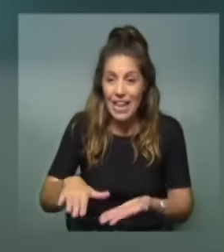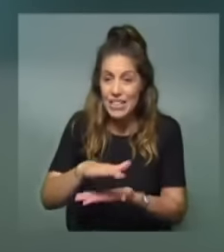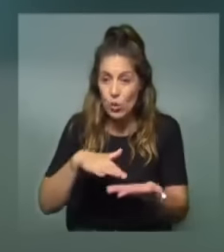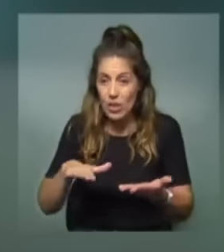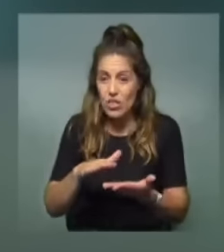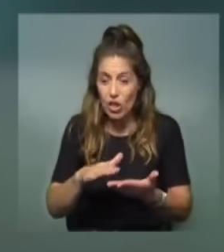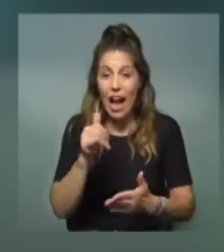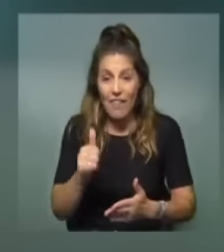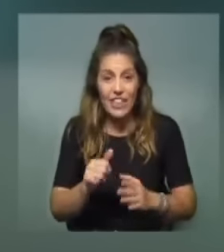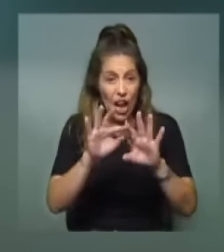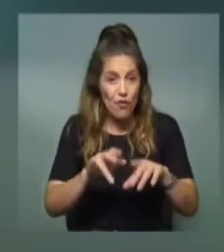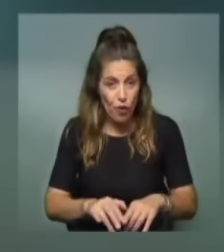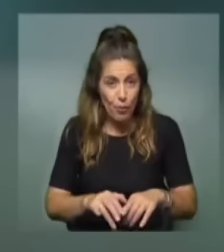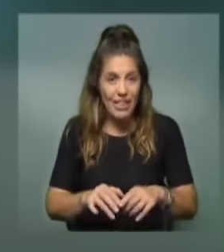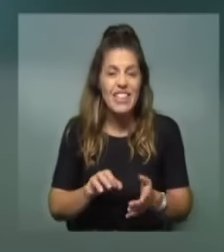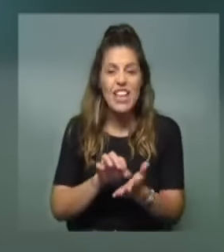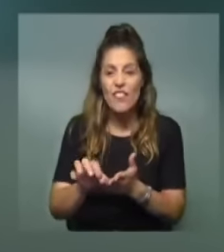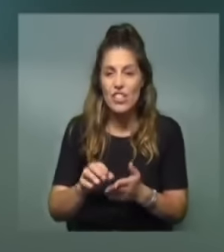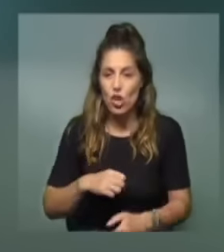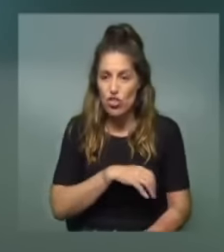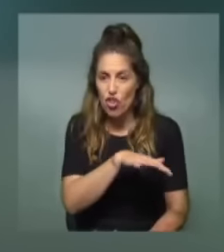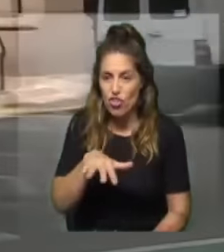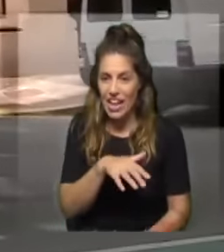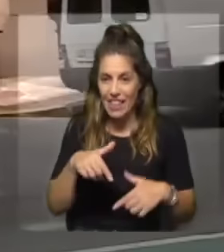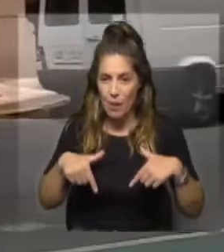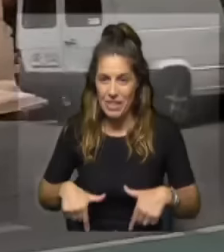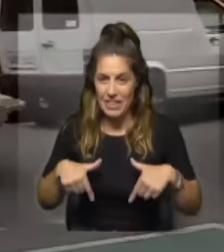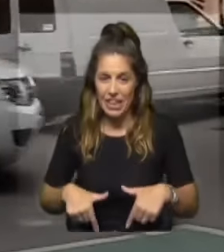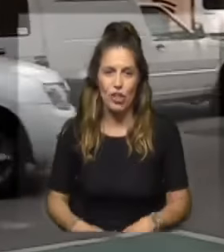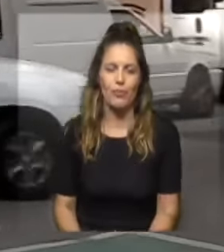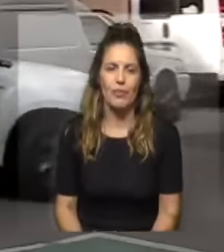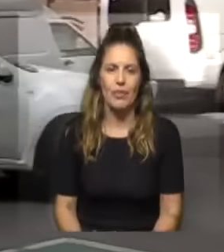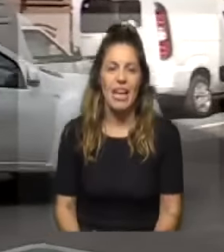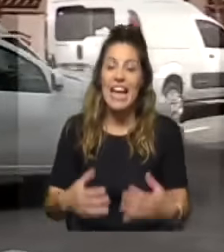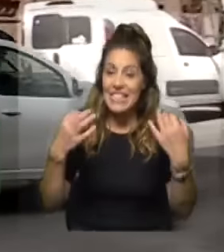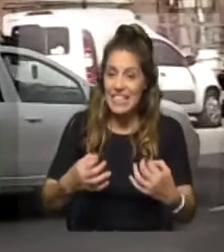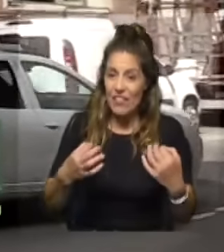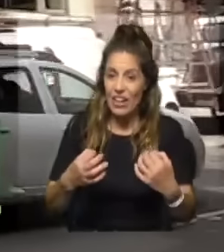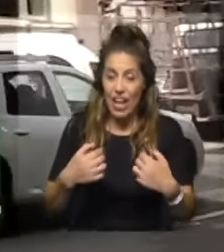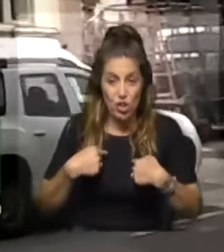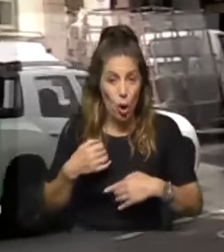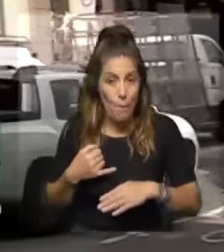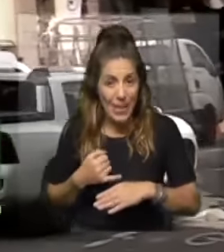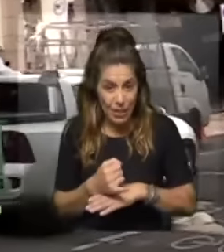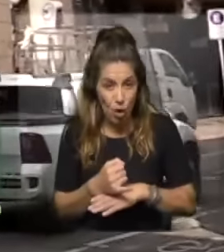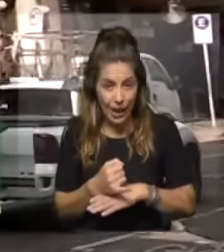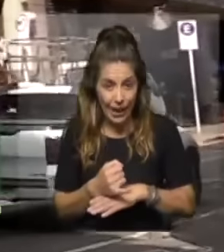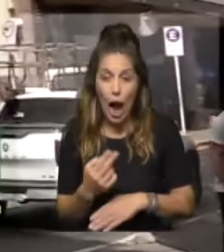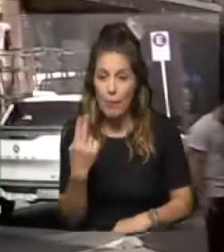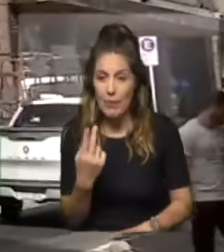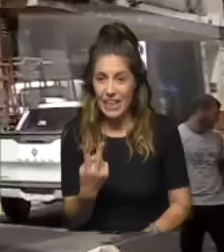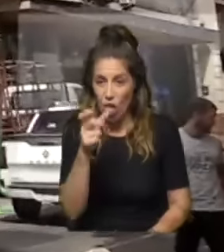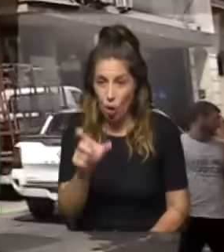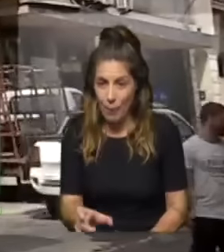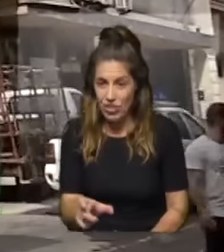los servicios sociales del ministerio si realmente me equivoqué al permitir a esas dos personas